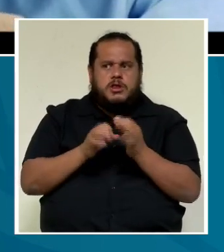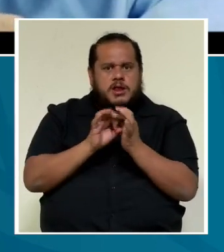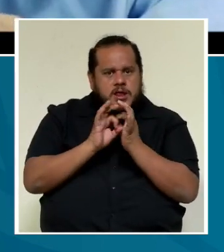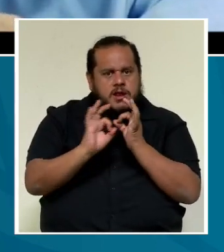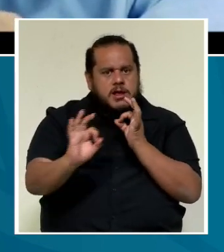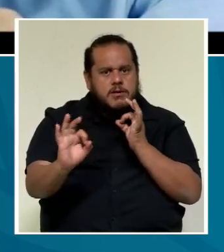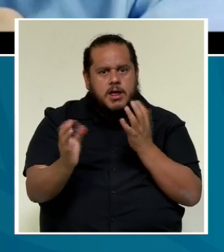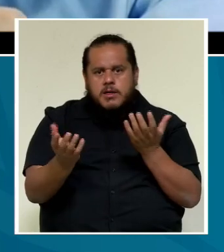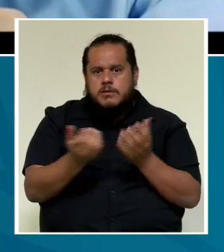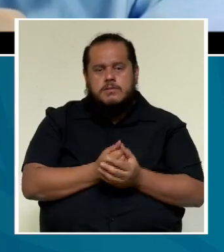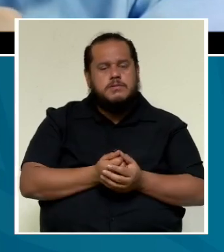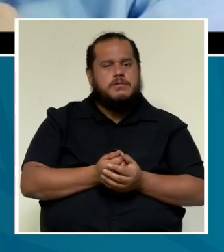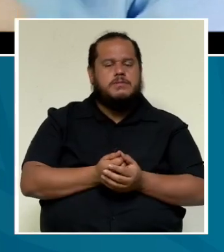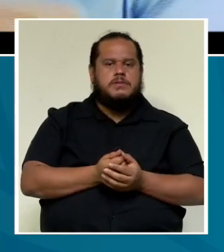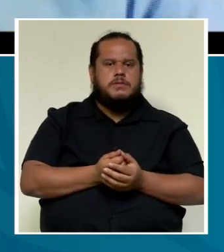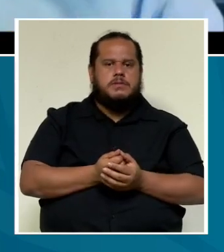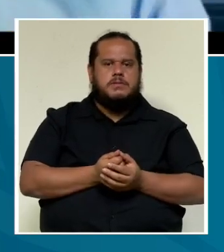cableado?